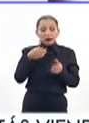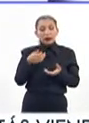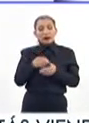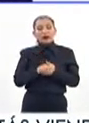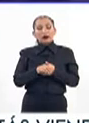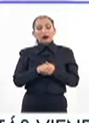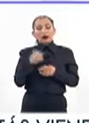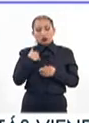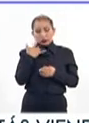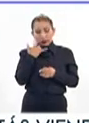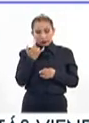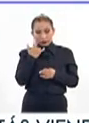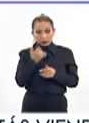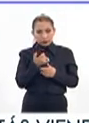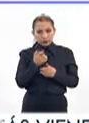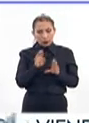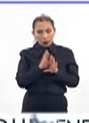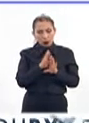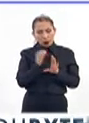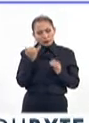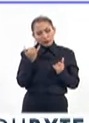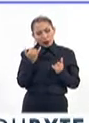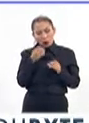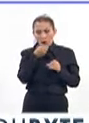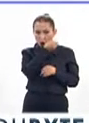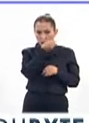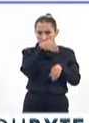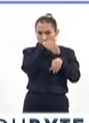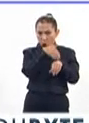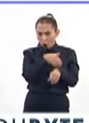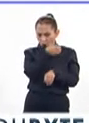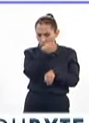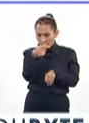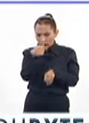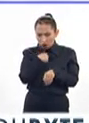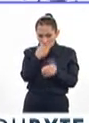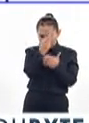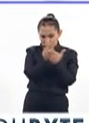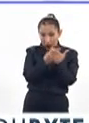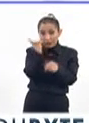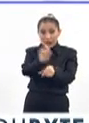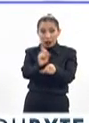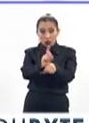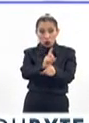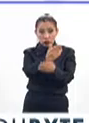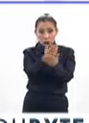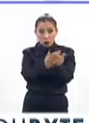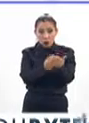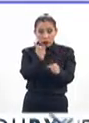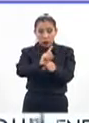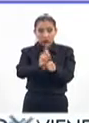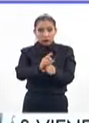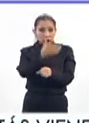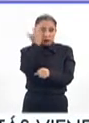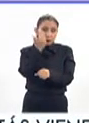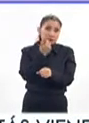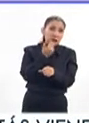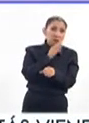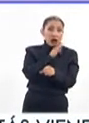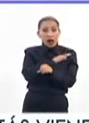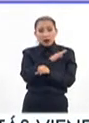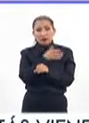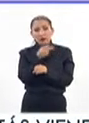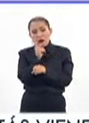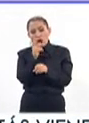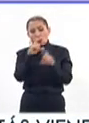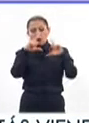todo caso lo que trato de ser es relativamente disciplinado con el hecho de hacer un cartón diario, ¿no? No sé si sea bueno o no